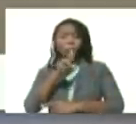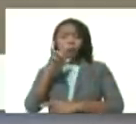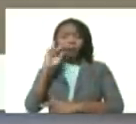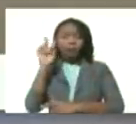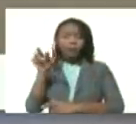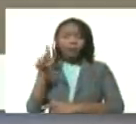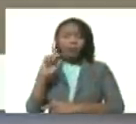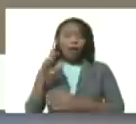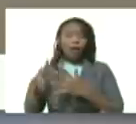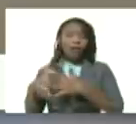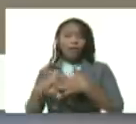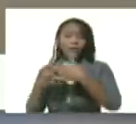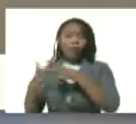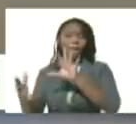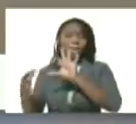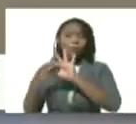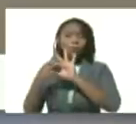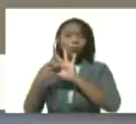con Estados Unidos.